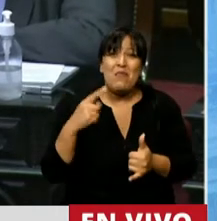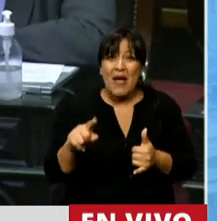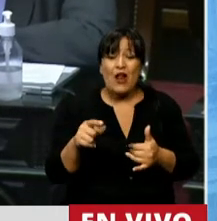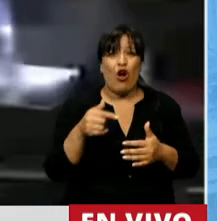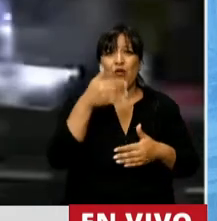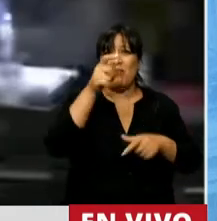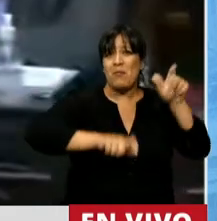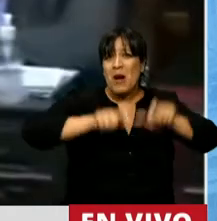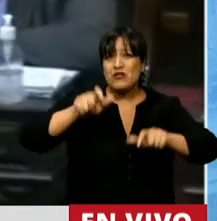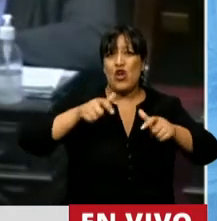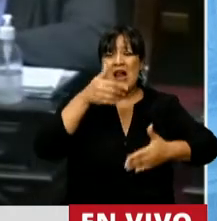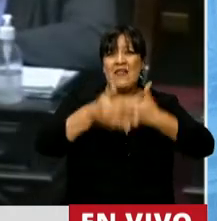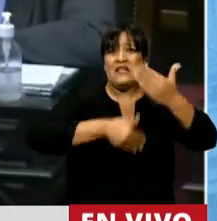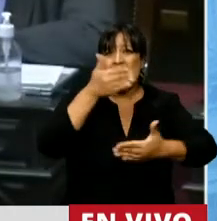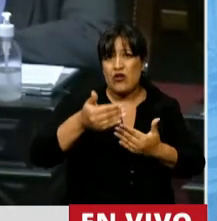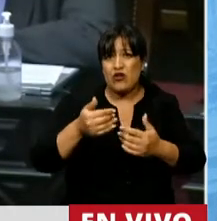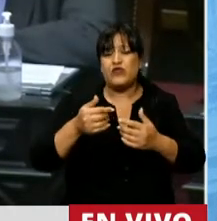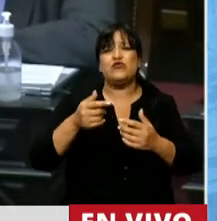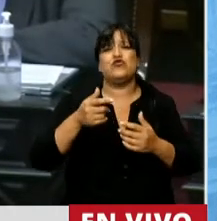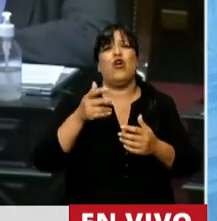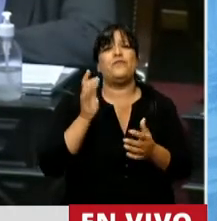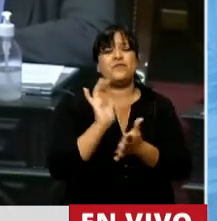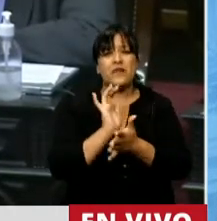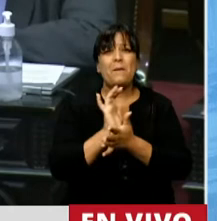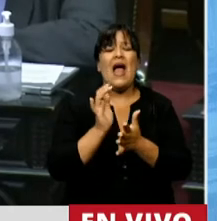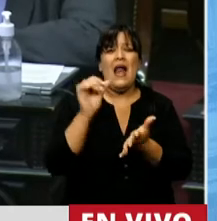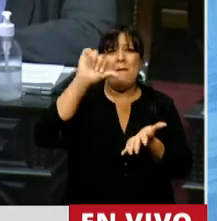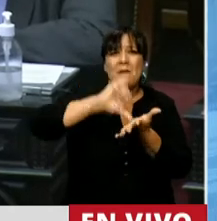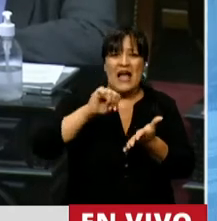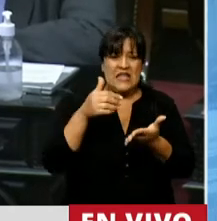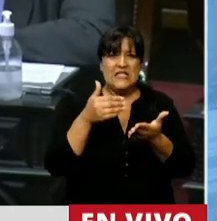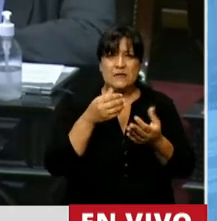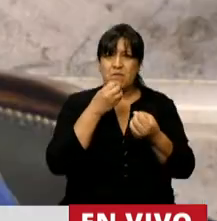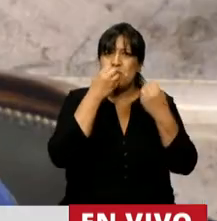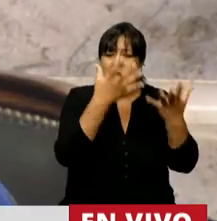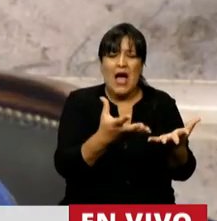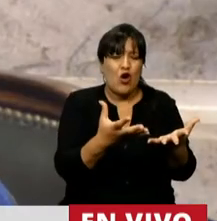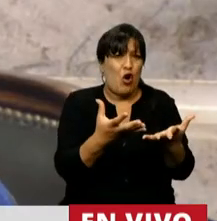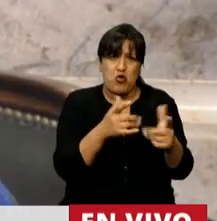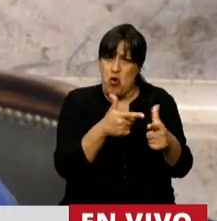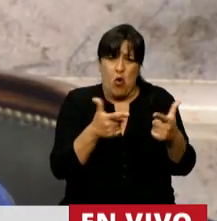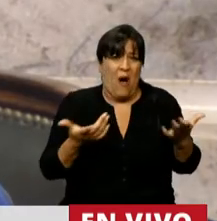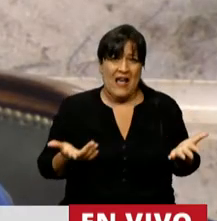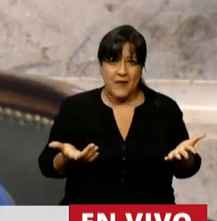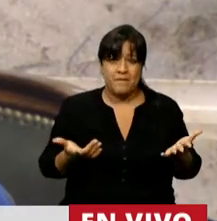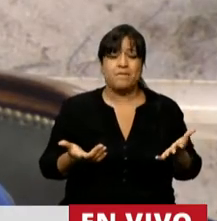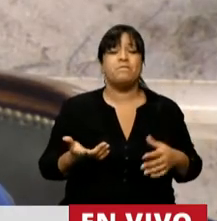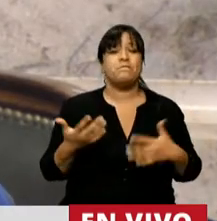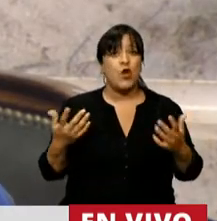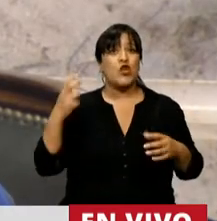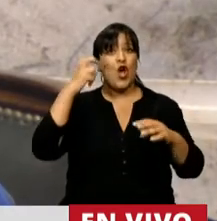Argentina y mucho menos en avances estructurales para que al país le vaya bien. En esta lógica, el